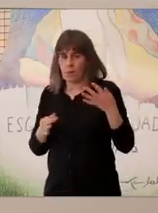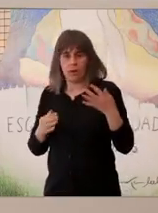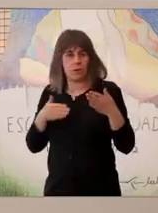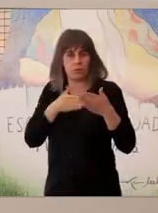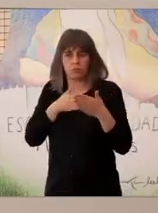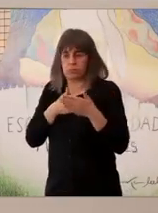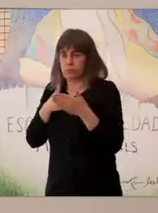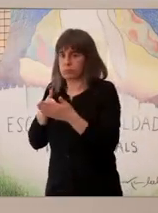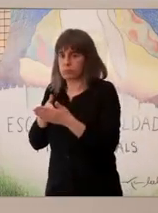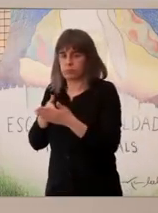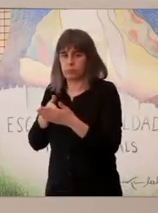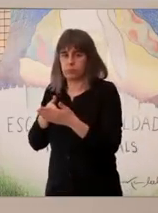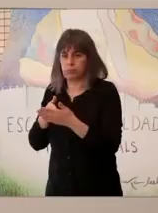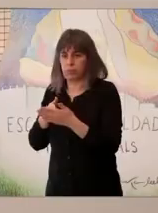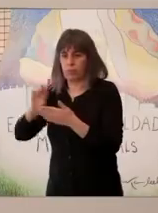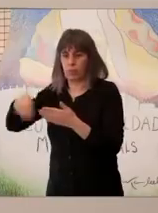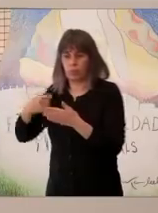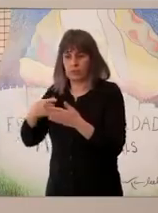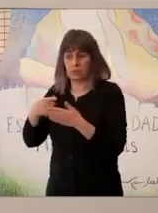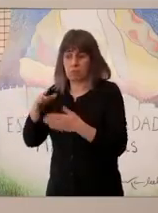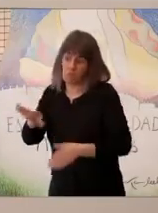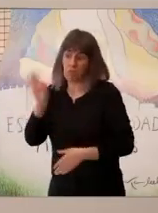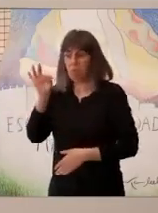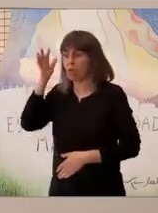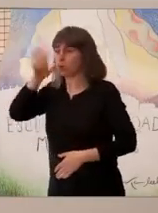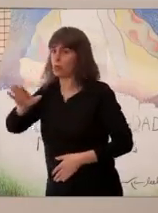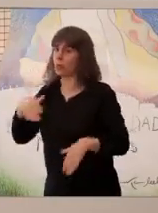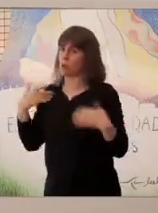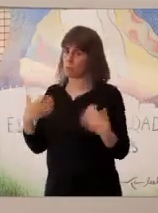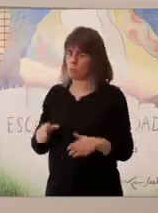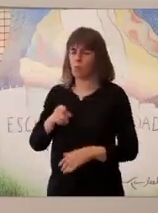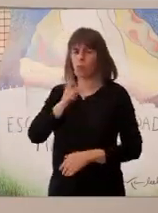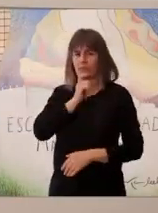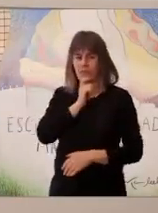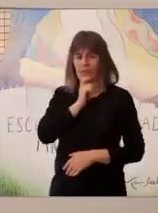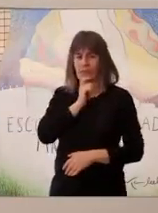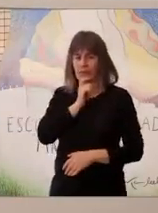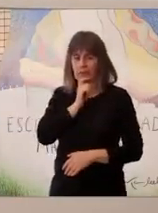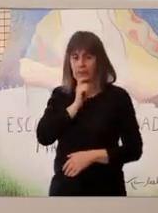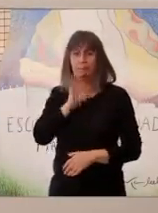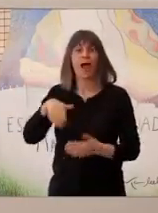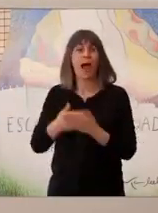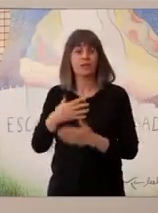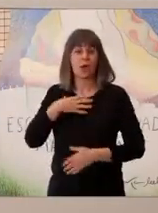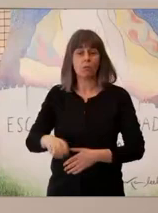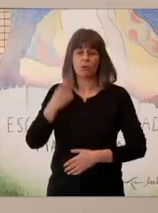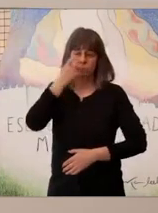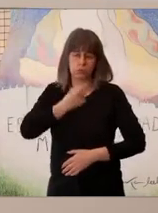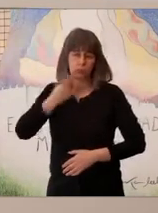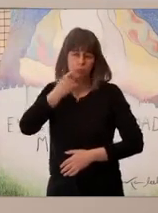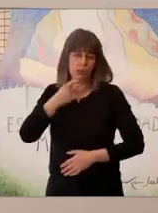las propias mujeres para tomar la decisión y denunciar, hasta el punto de que sabemos que tardan en denunciar una media